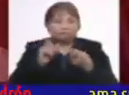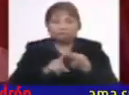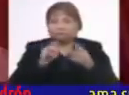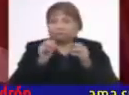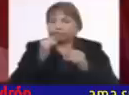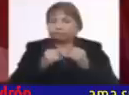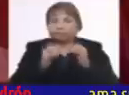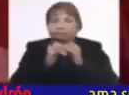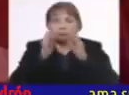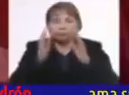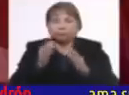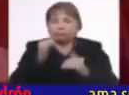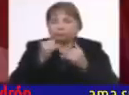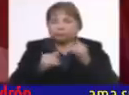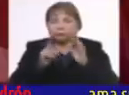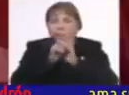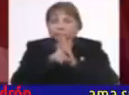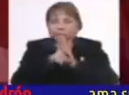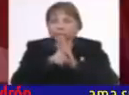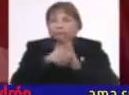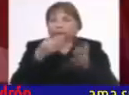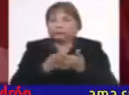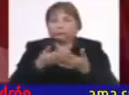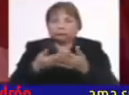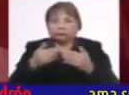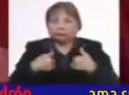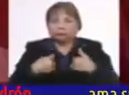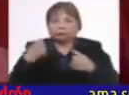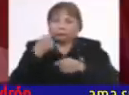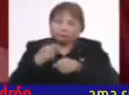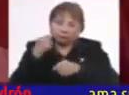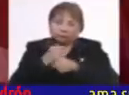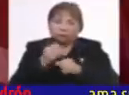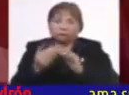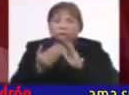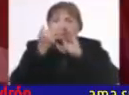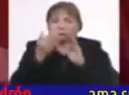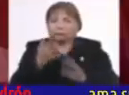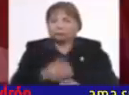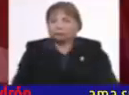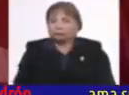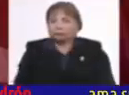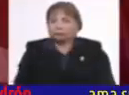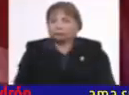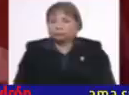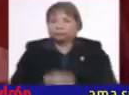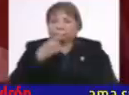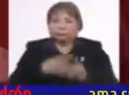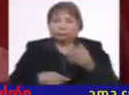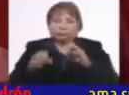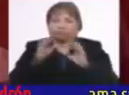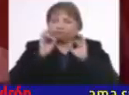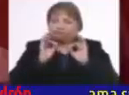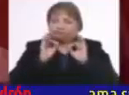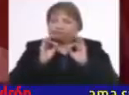último días del último minuto en que he venido trabajando al frente del sector lo venía haciendo con